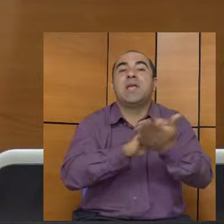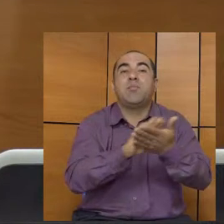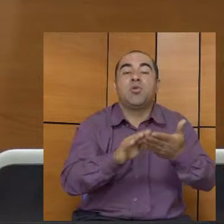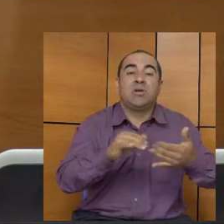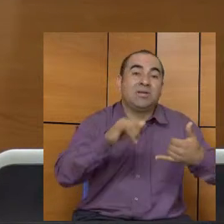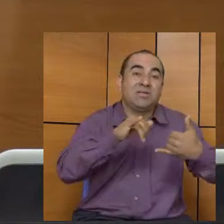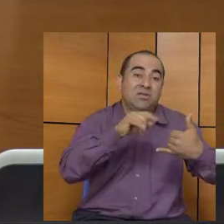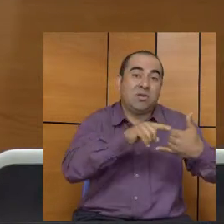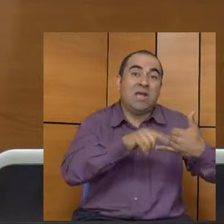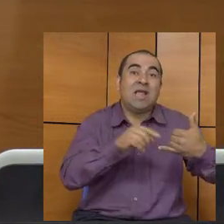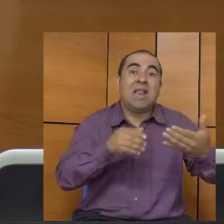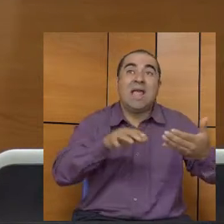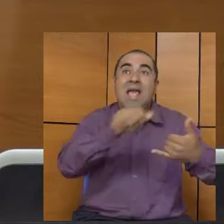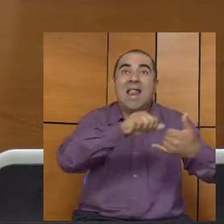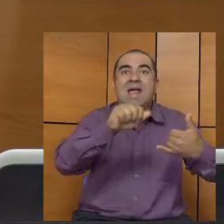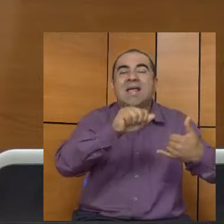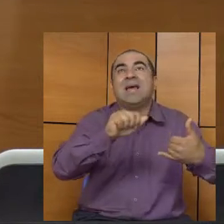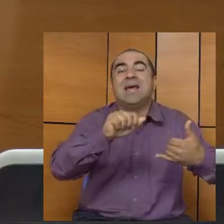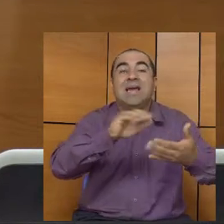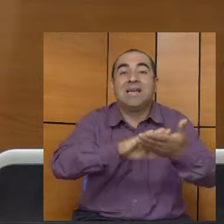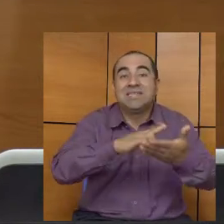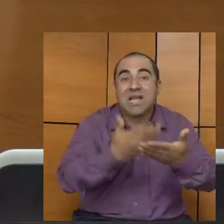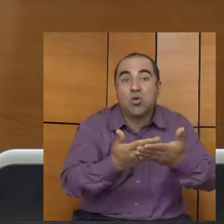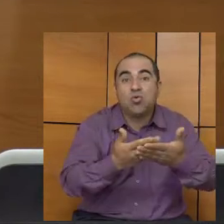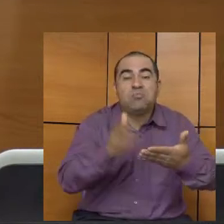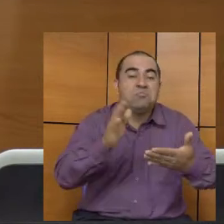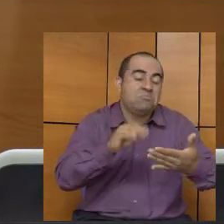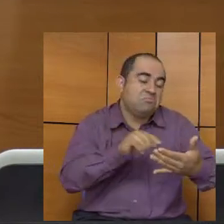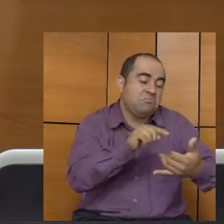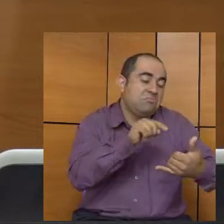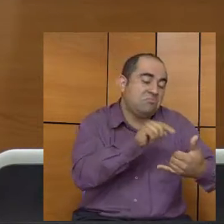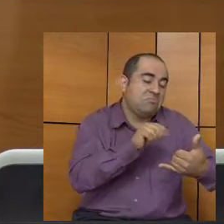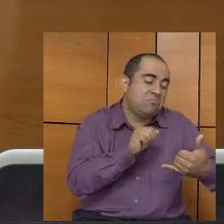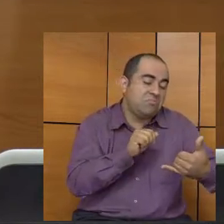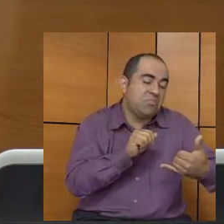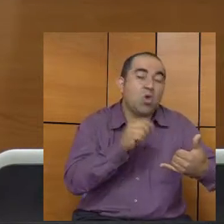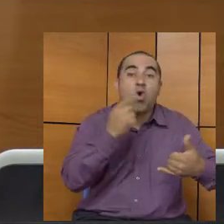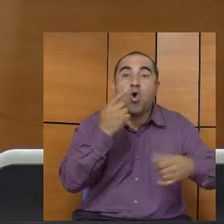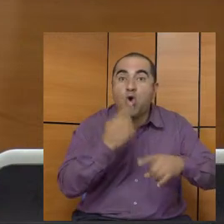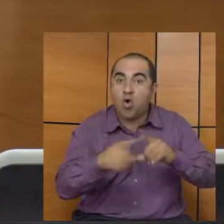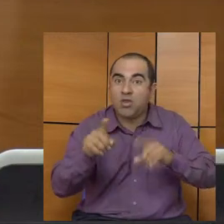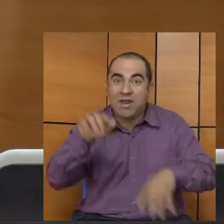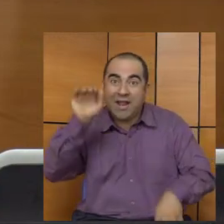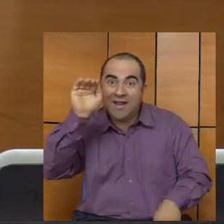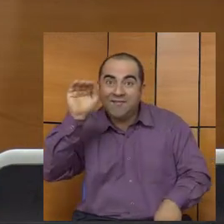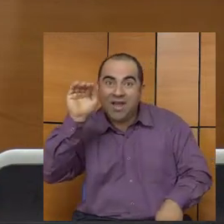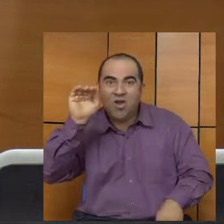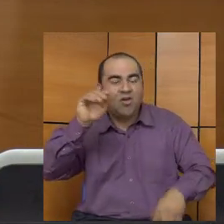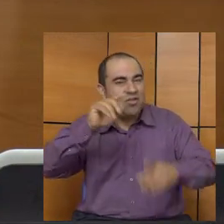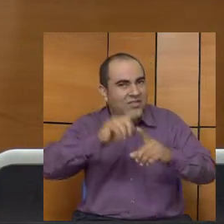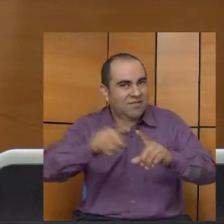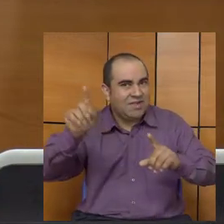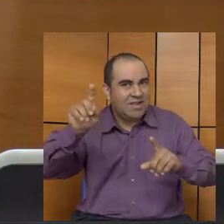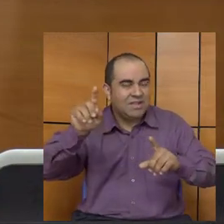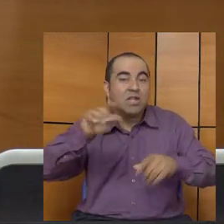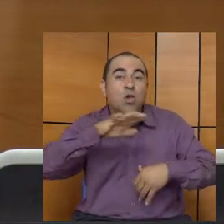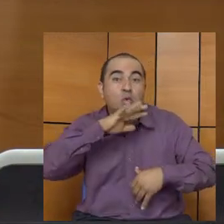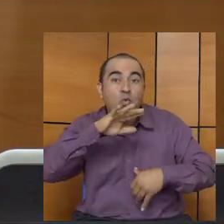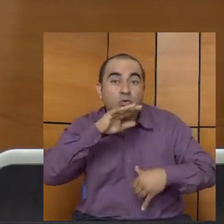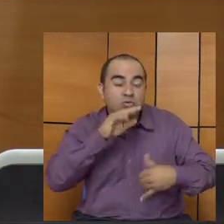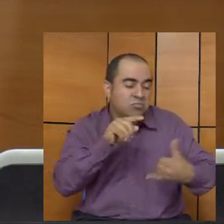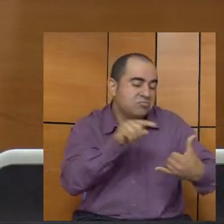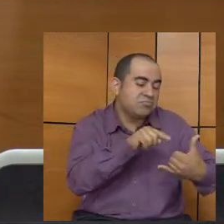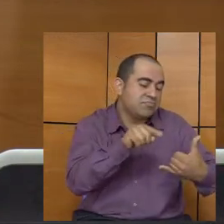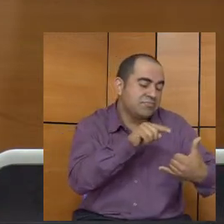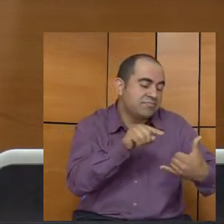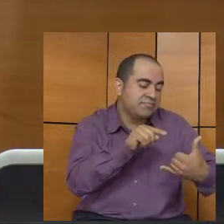una aplicación, en este caso, de la banca electrónica donde te estás jugando tus ahorros. No es lo mismo